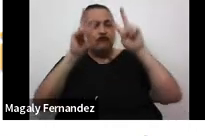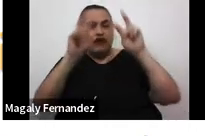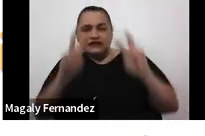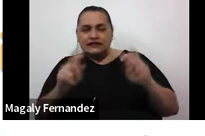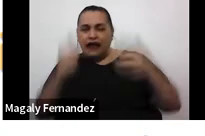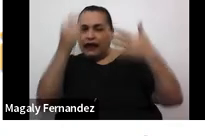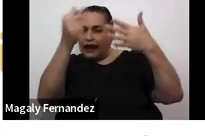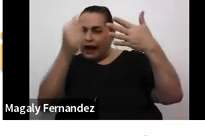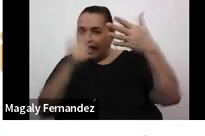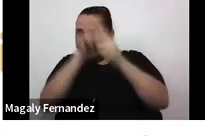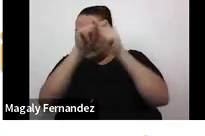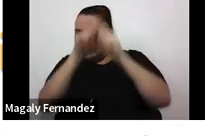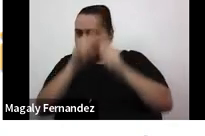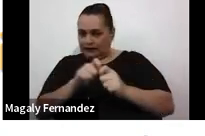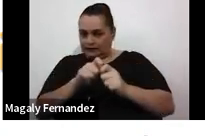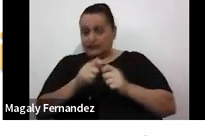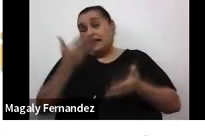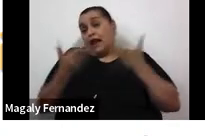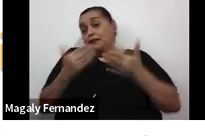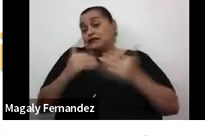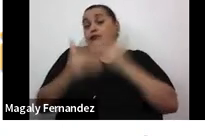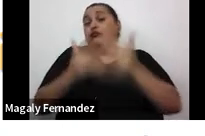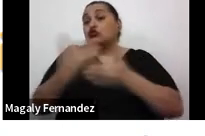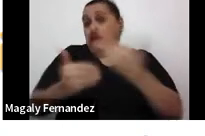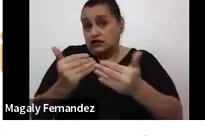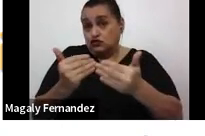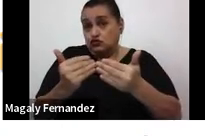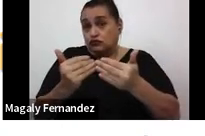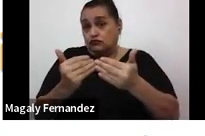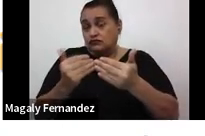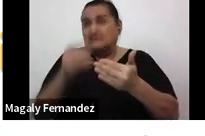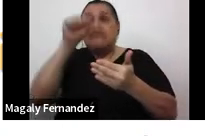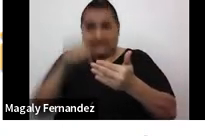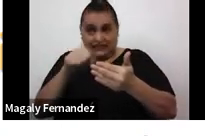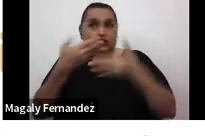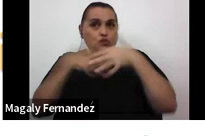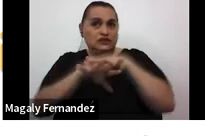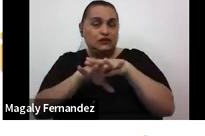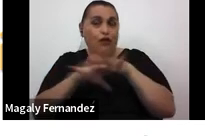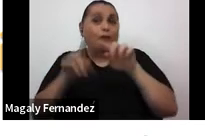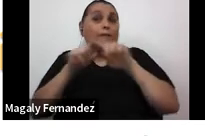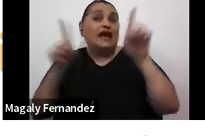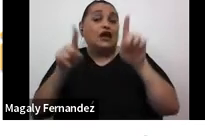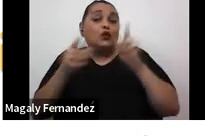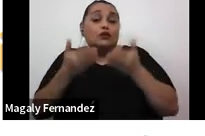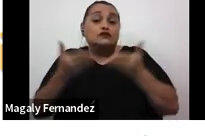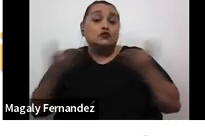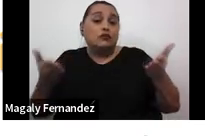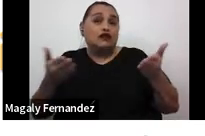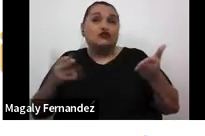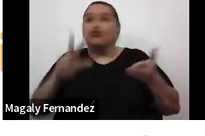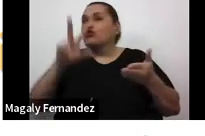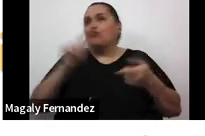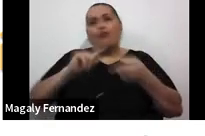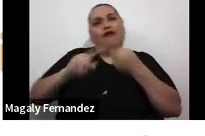detalle porque puede ser que el proceso pretenda ser inclusivo y resulta que el instrumento no es